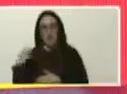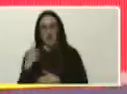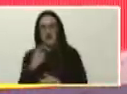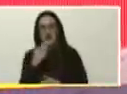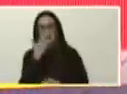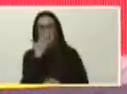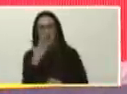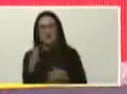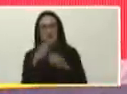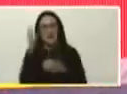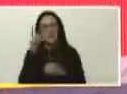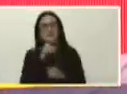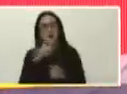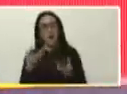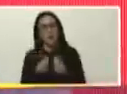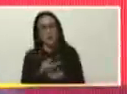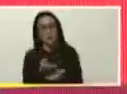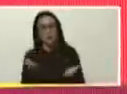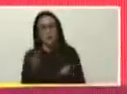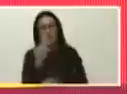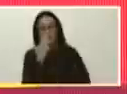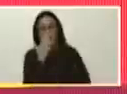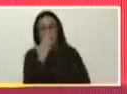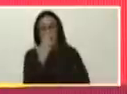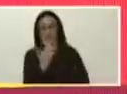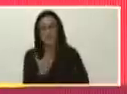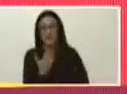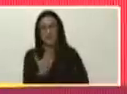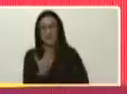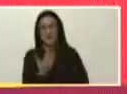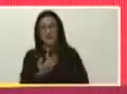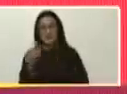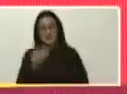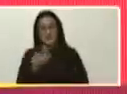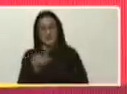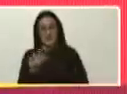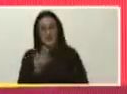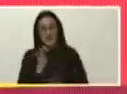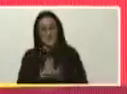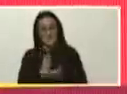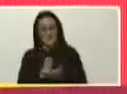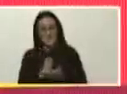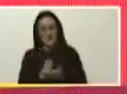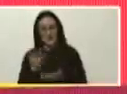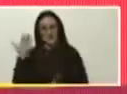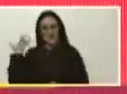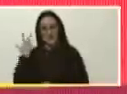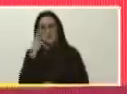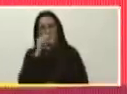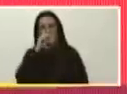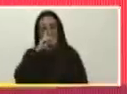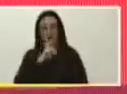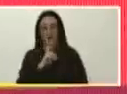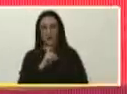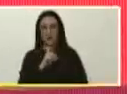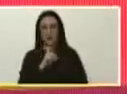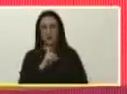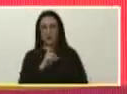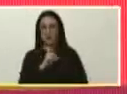las capacidades están aquí con usted, al frente, siempre, desde hace 20 años.